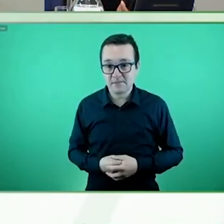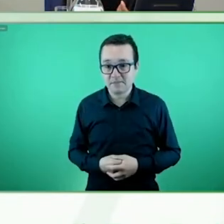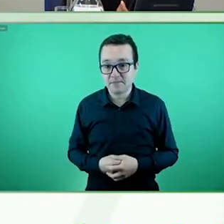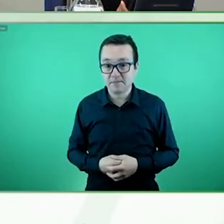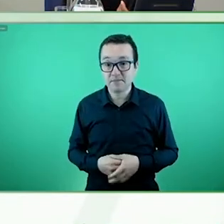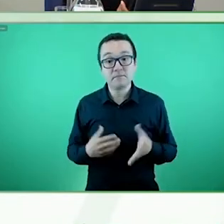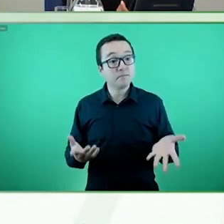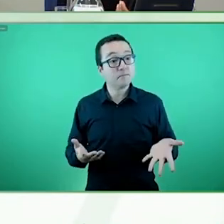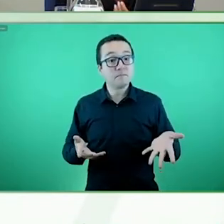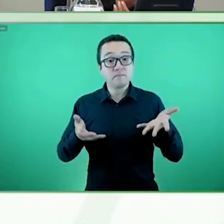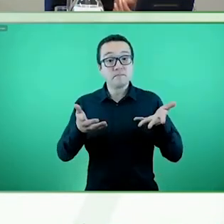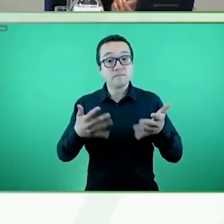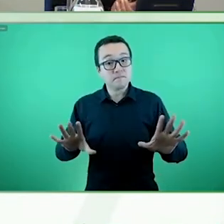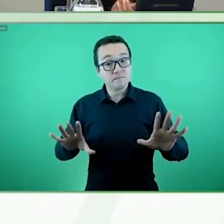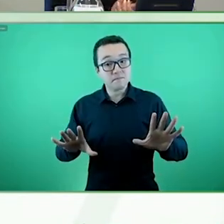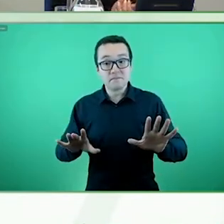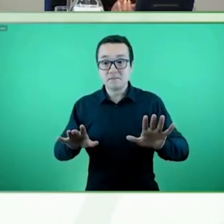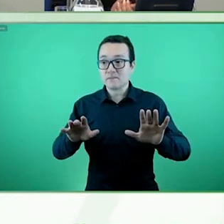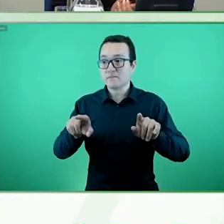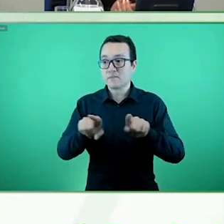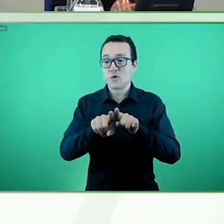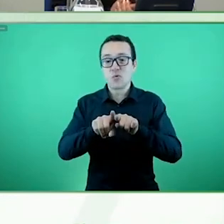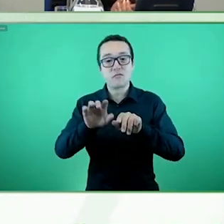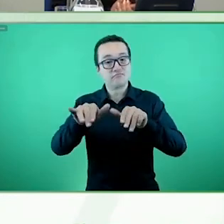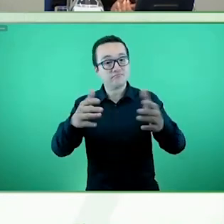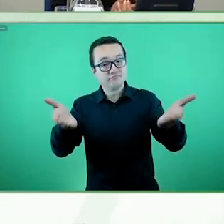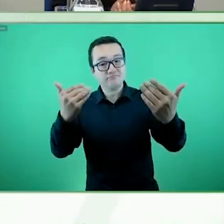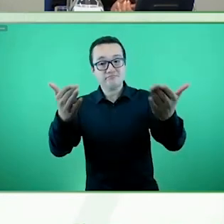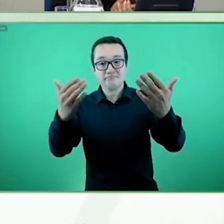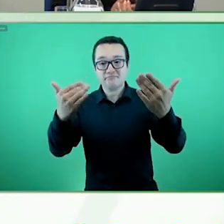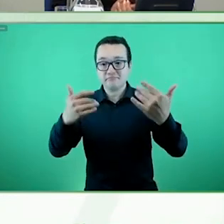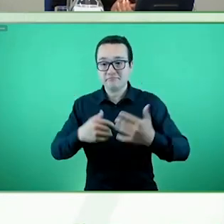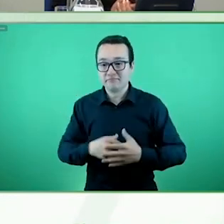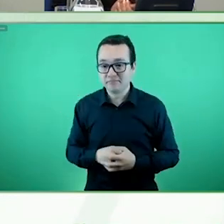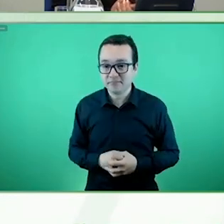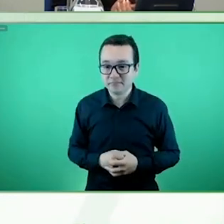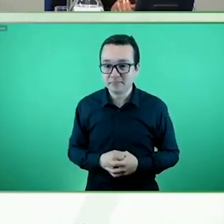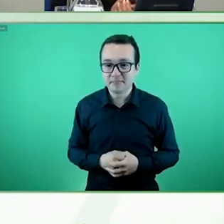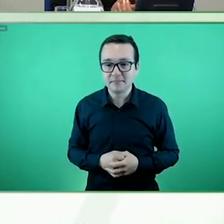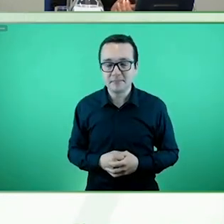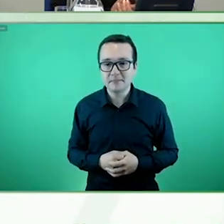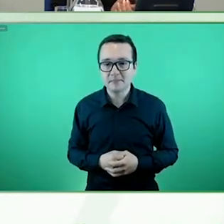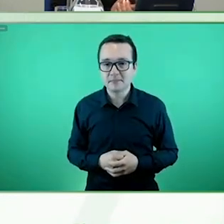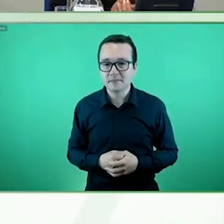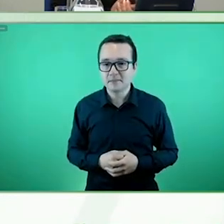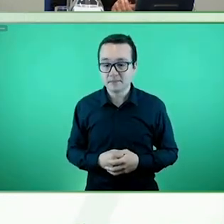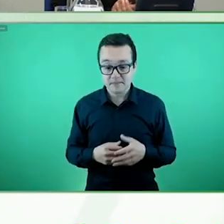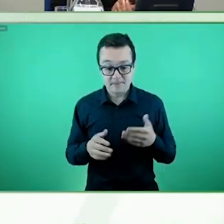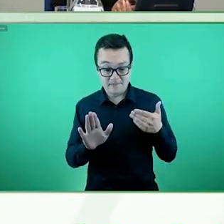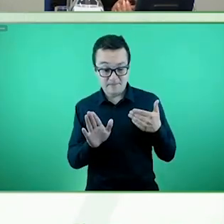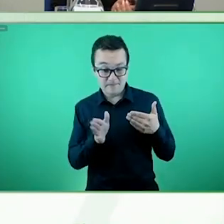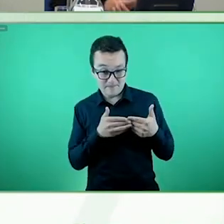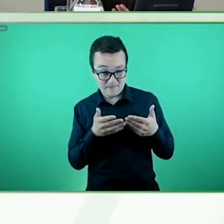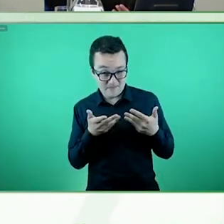invitación y antes de cerrar quisiera reiterar lo siguiente. Si hablamos de barreras, y